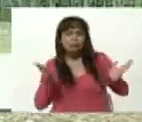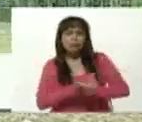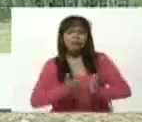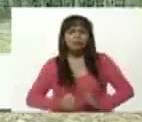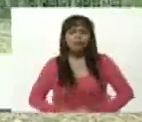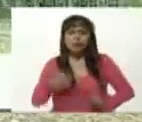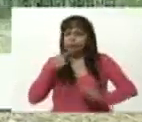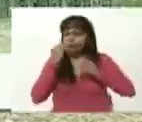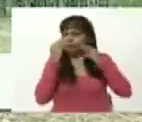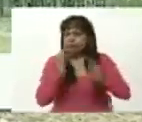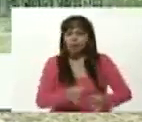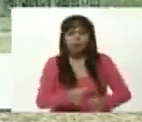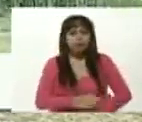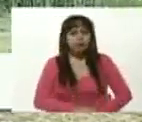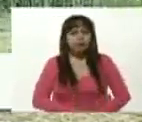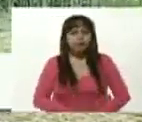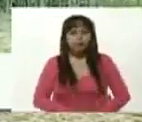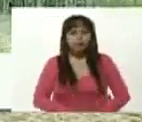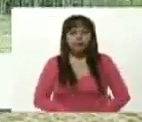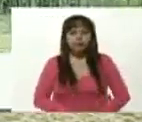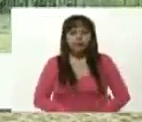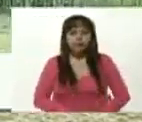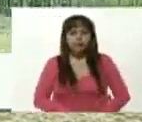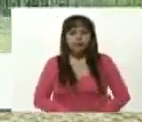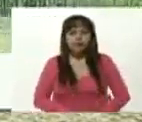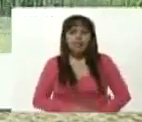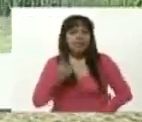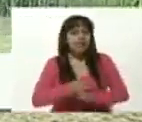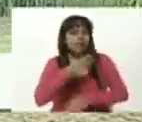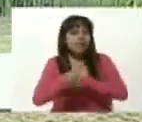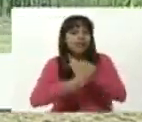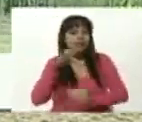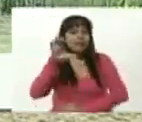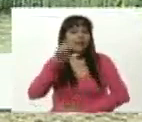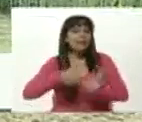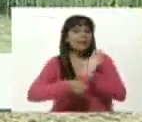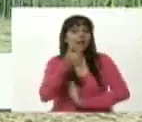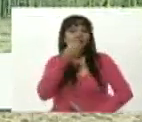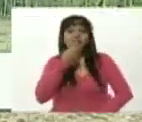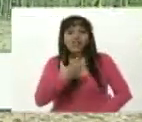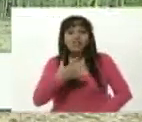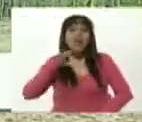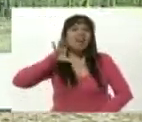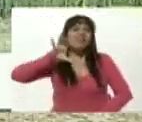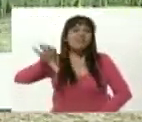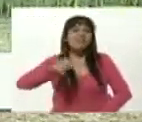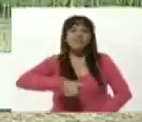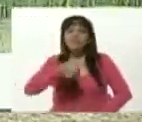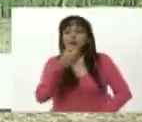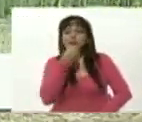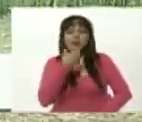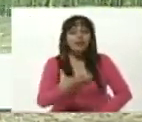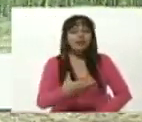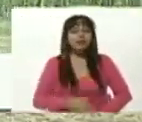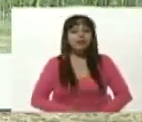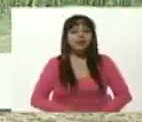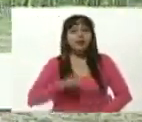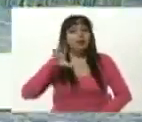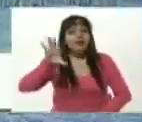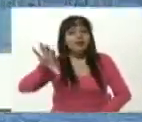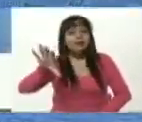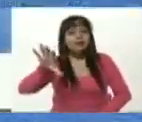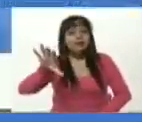dudas. Y hay que convertirlo del país más hermoso a la patria más hermosa. País,